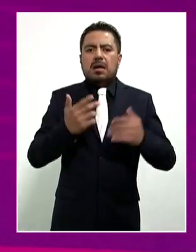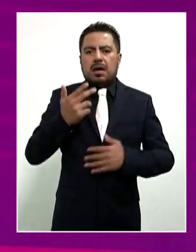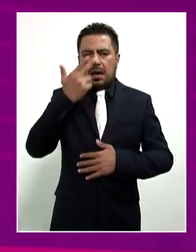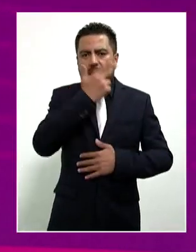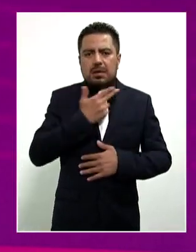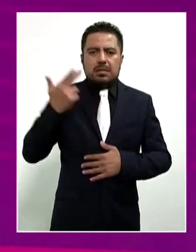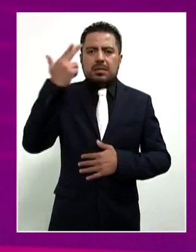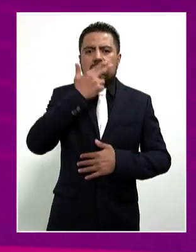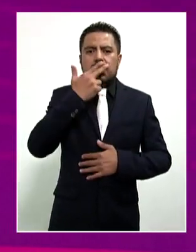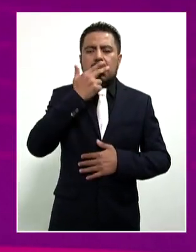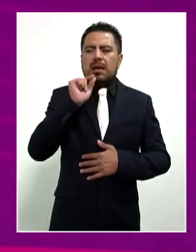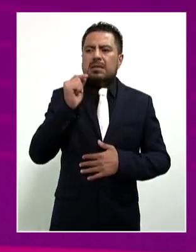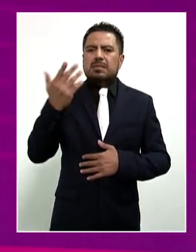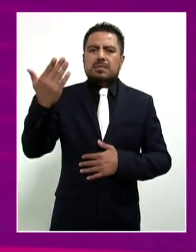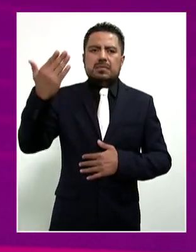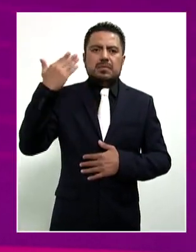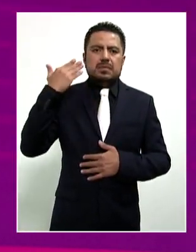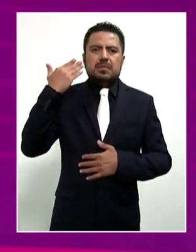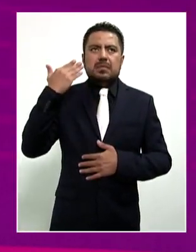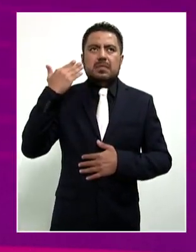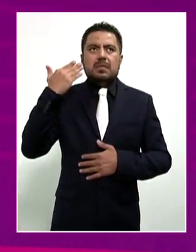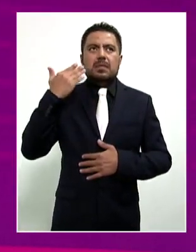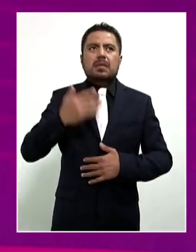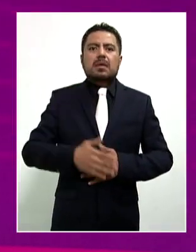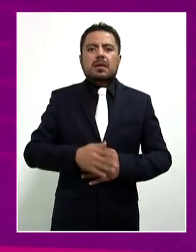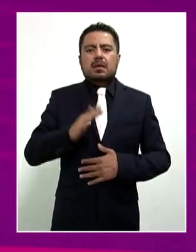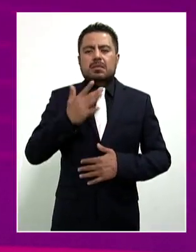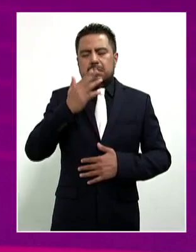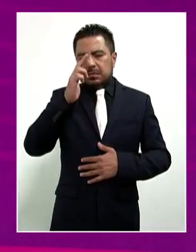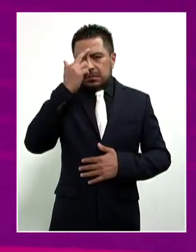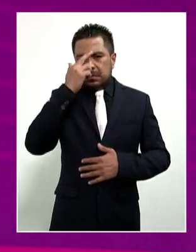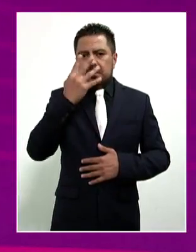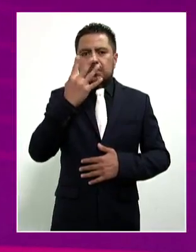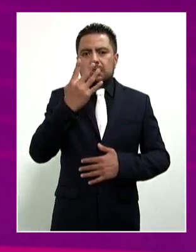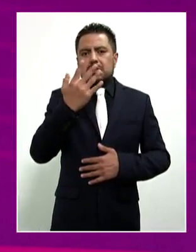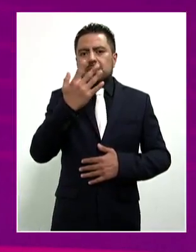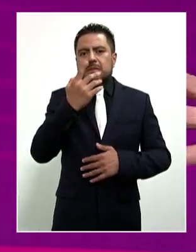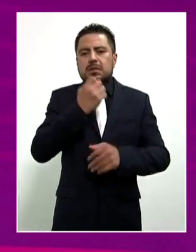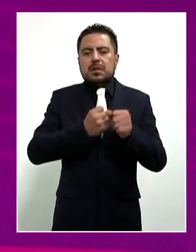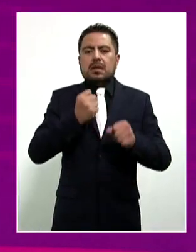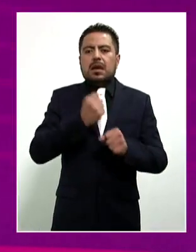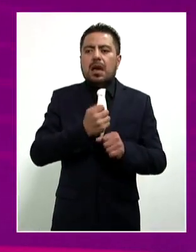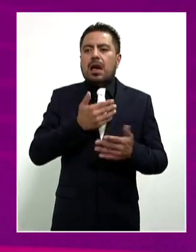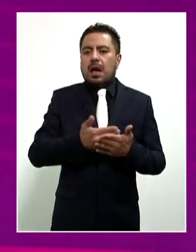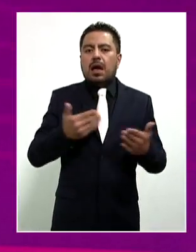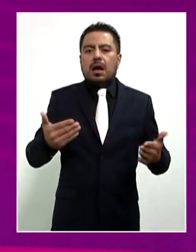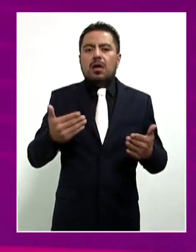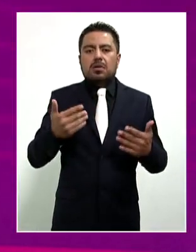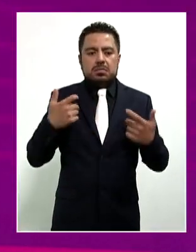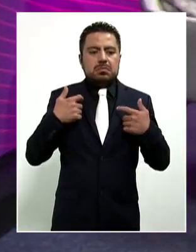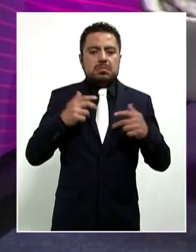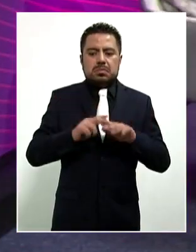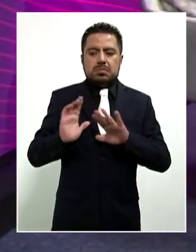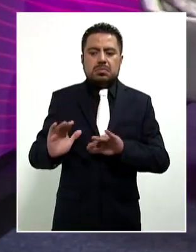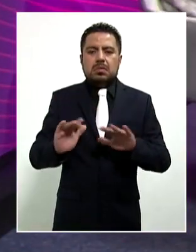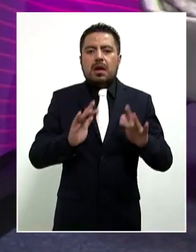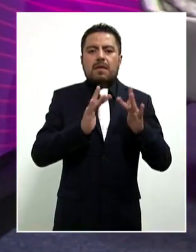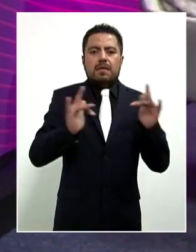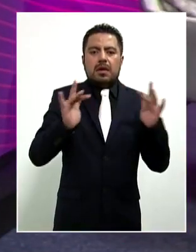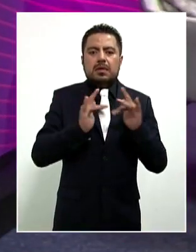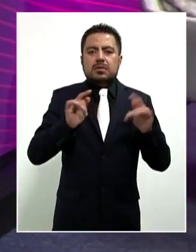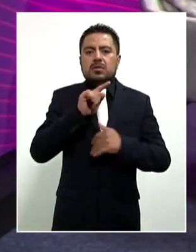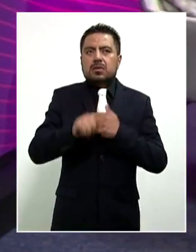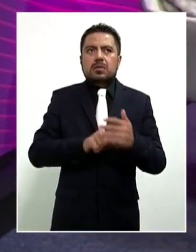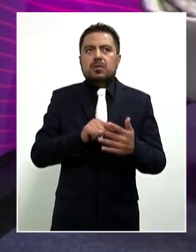Haití hace, no sé, 4 o 5 años y ahora están colocados como profesores de francés, maestras de francés en